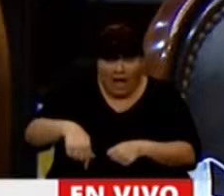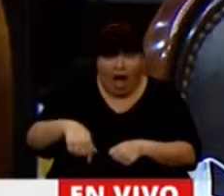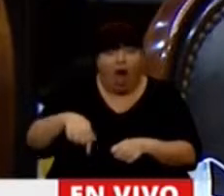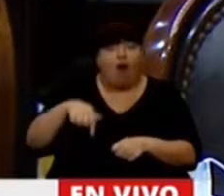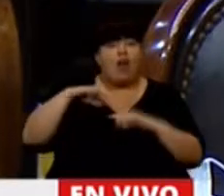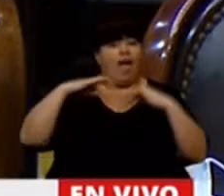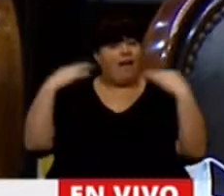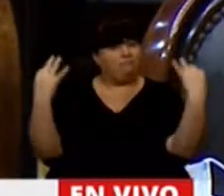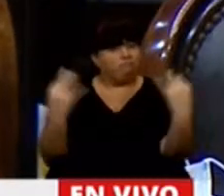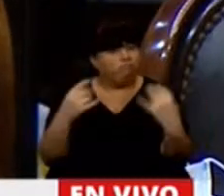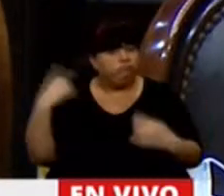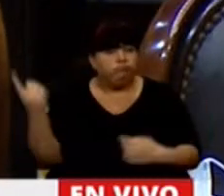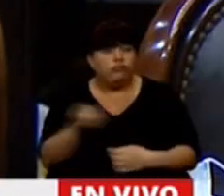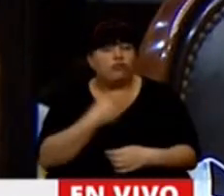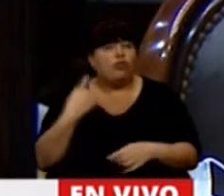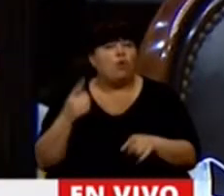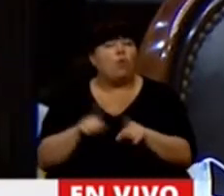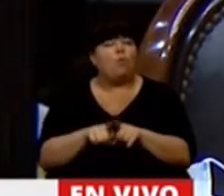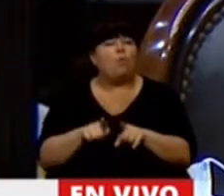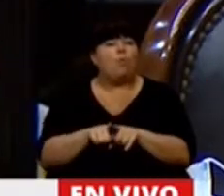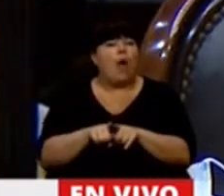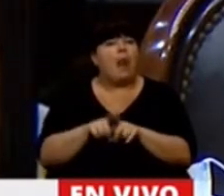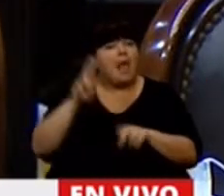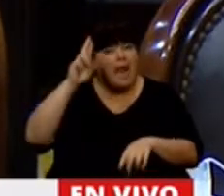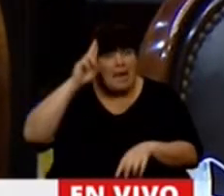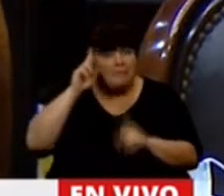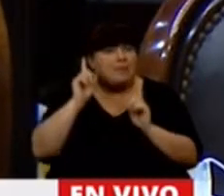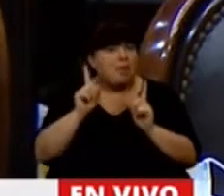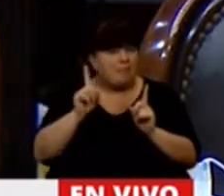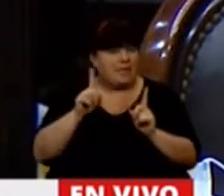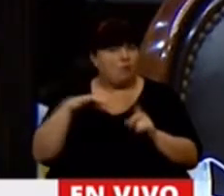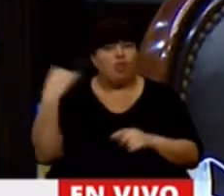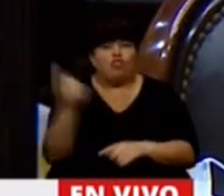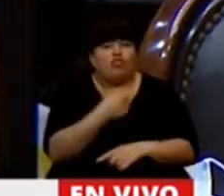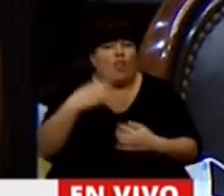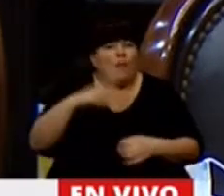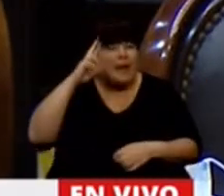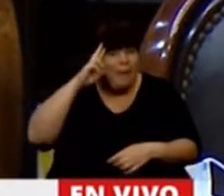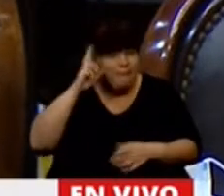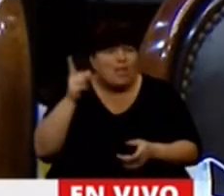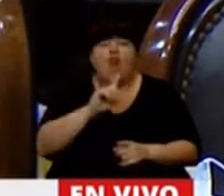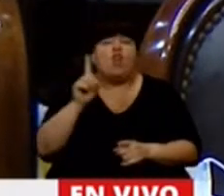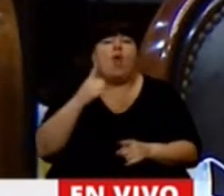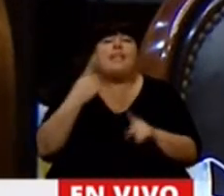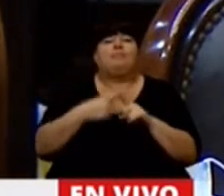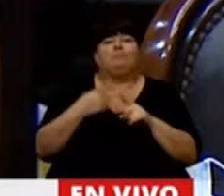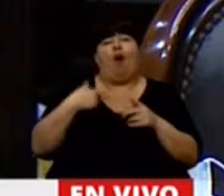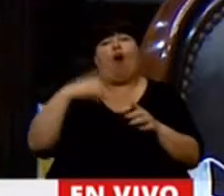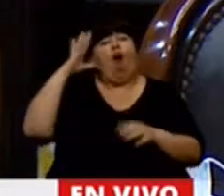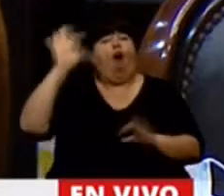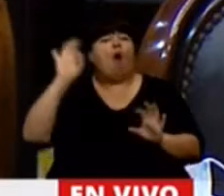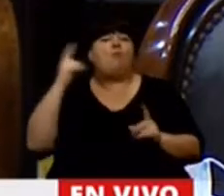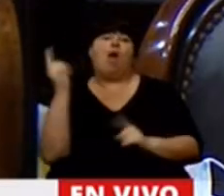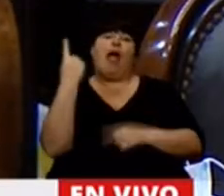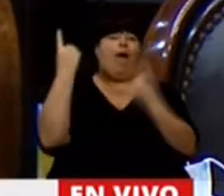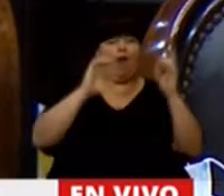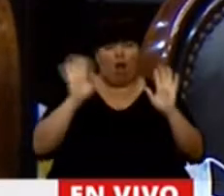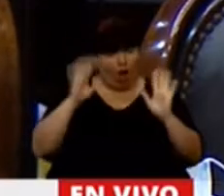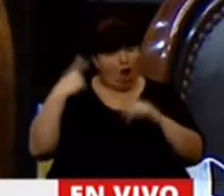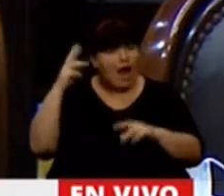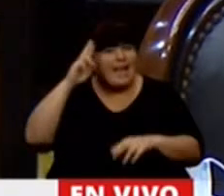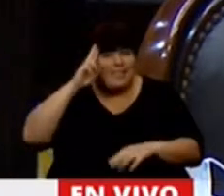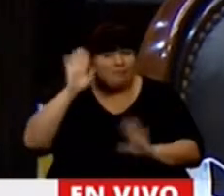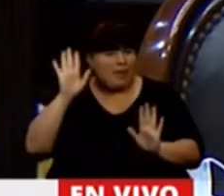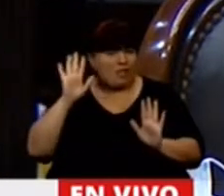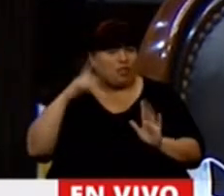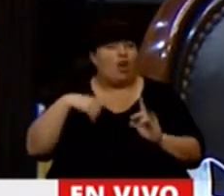reinado en este recinto el mismo respeto que nos debemos entre nosotros. No se trata de la inmunidad de opinión que tengamos, sino